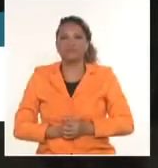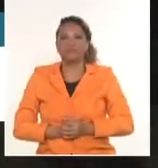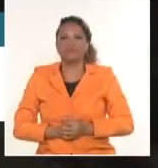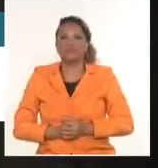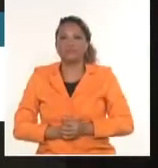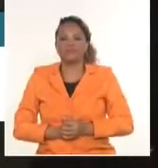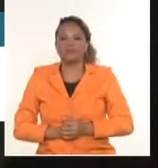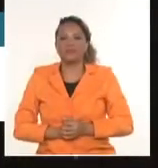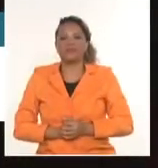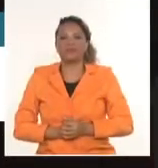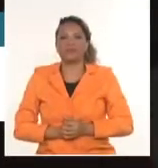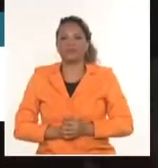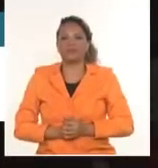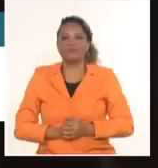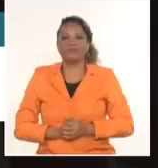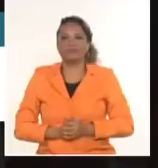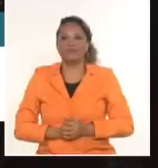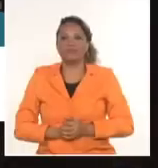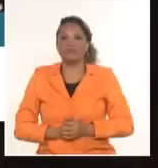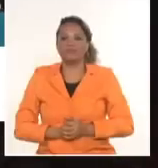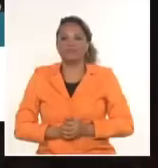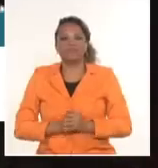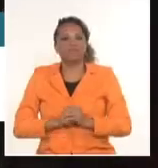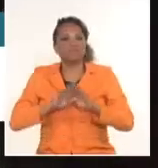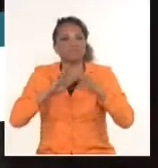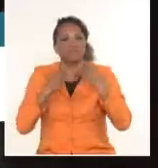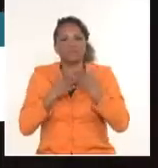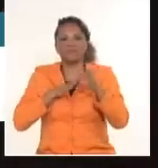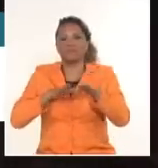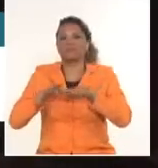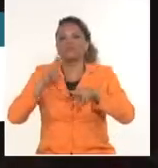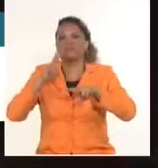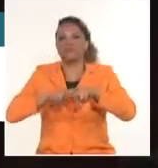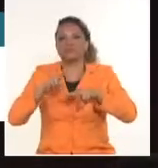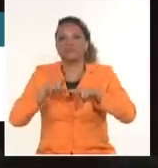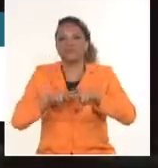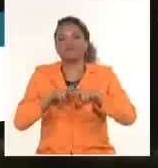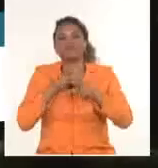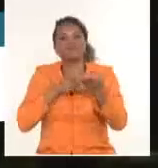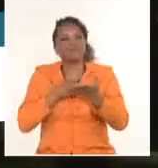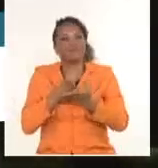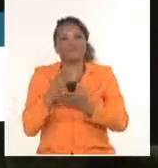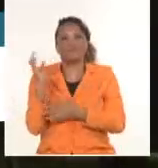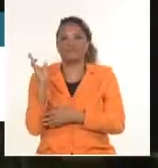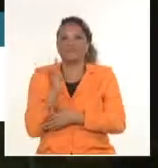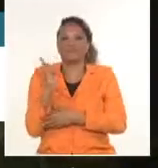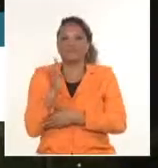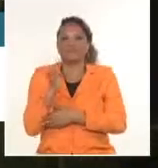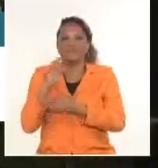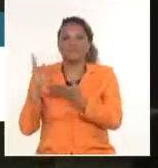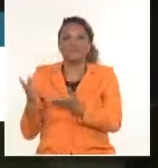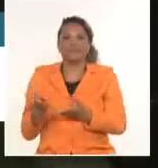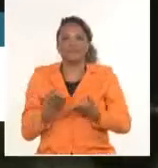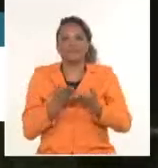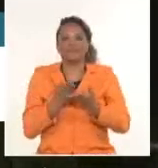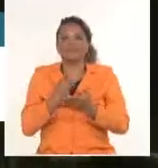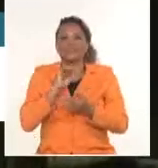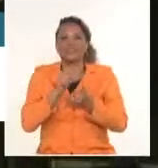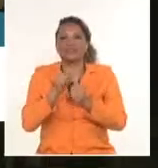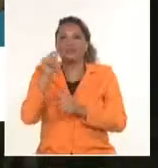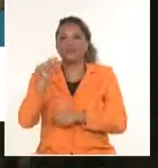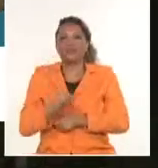Todo está listo entonces en nuestra capital para continuar festejando, ¿no?, la llegada de nuestros atletas.